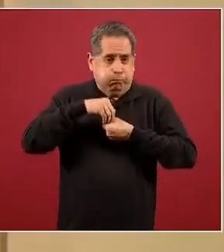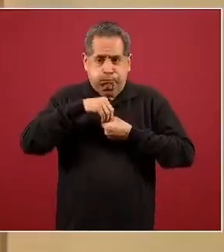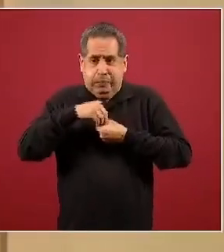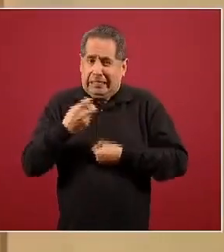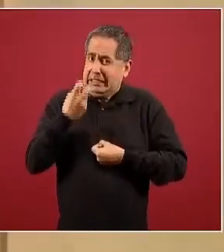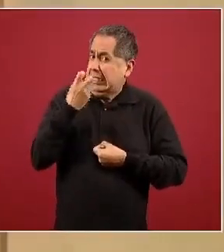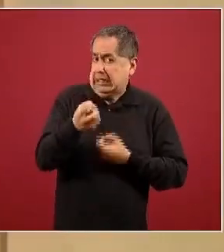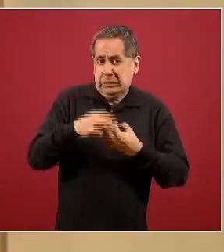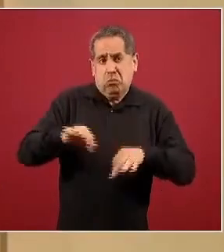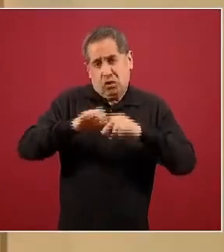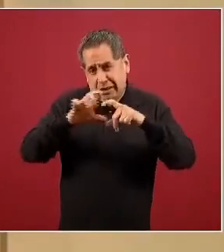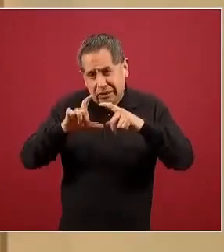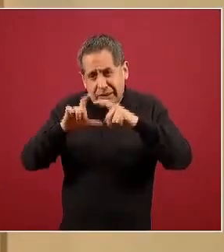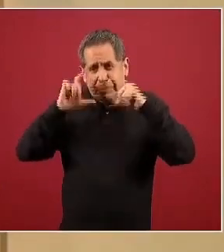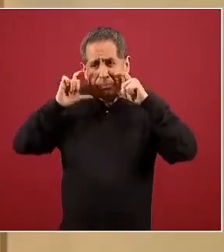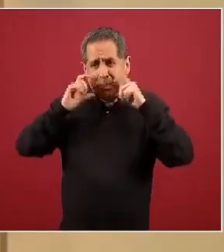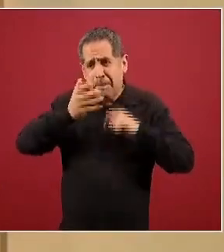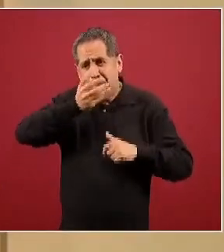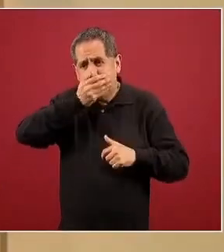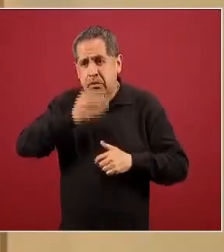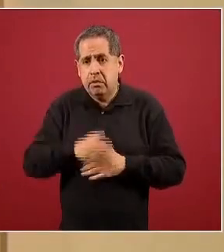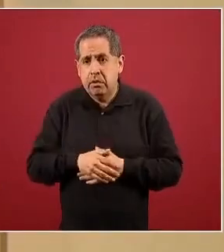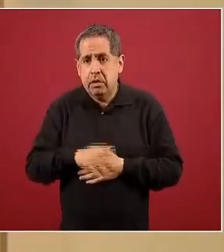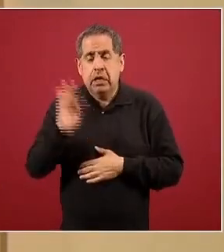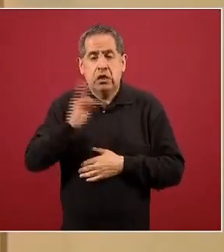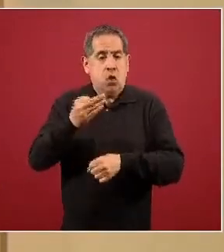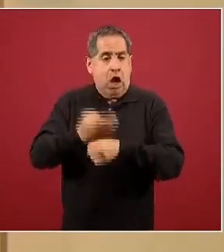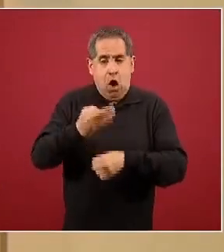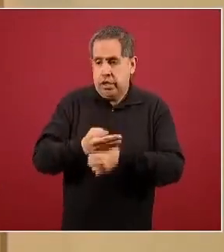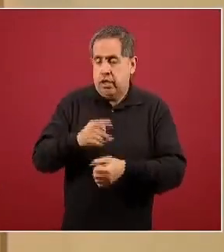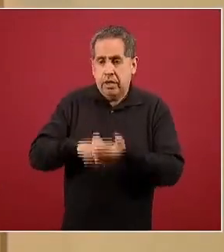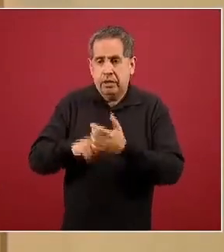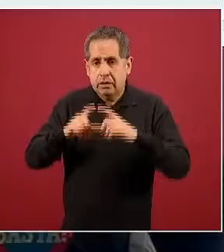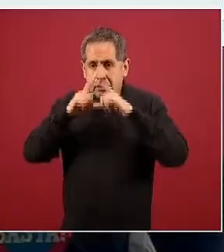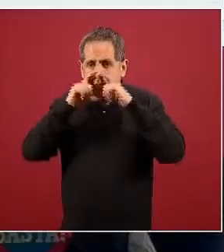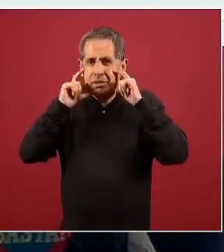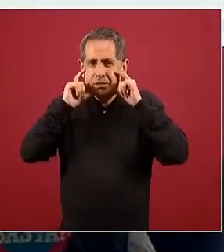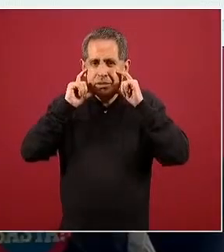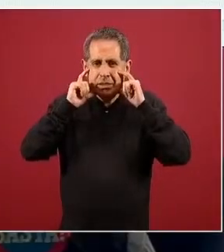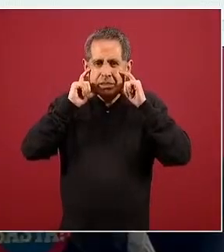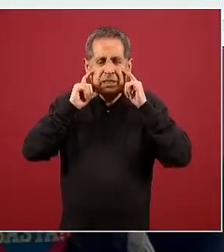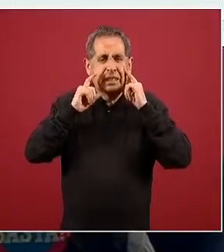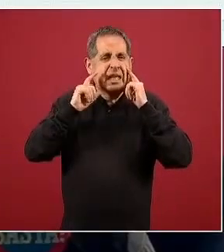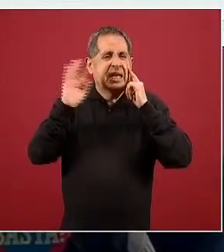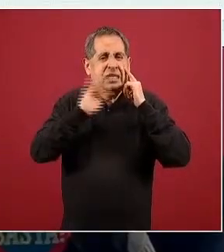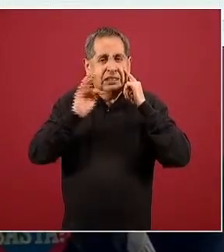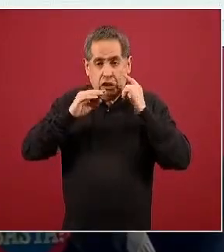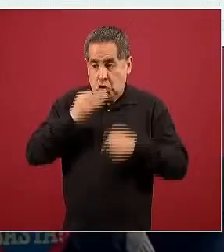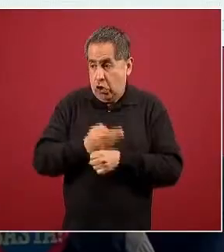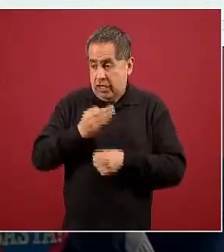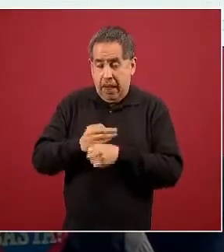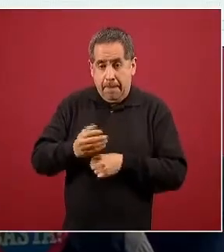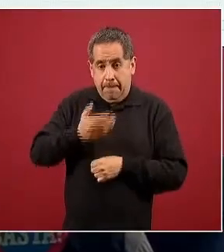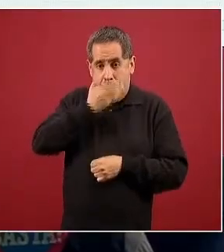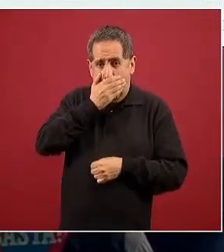vital usarlo. Si yo aquí lo usara, en este momento tendría una barrera